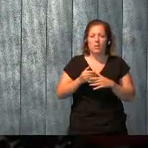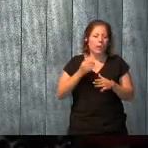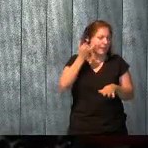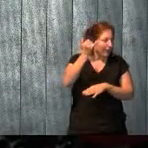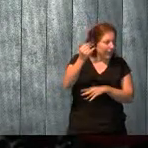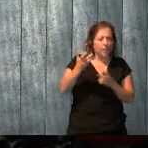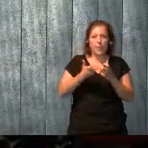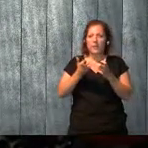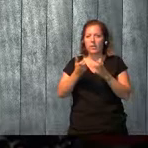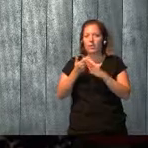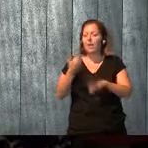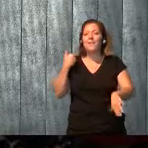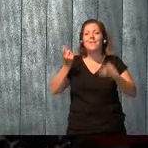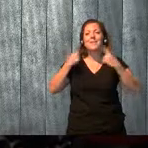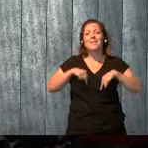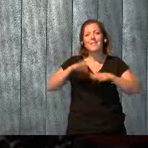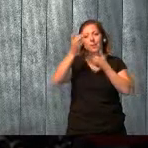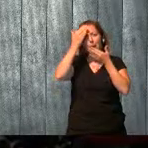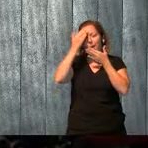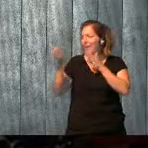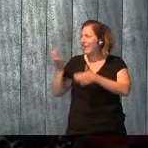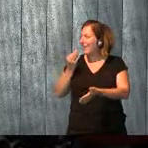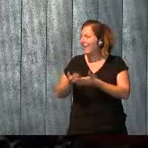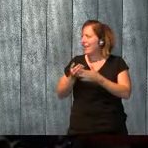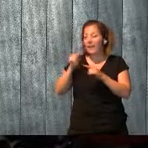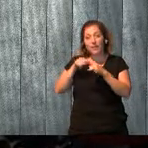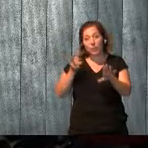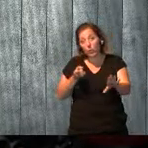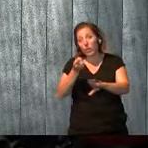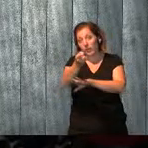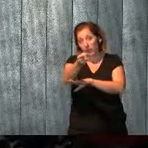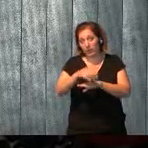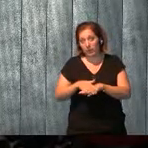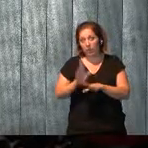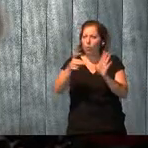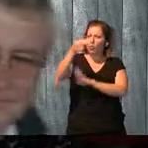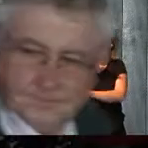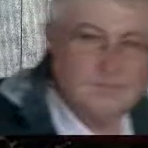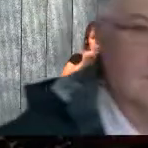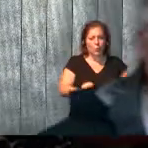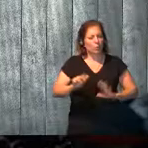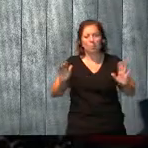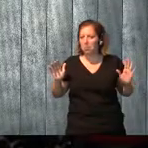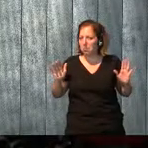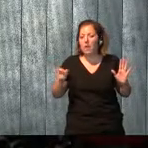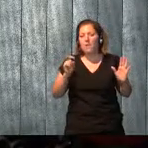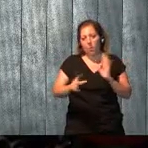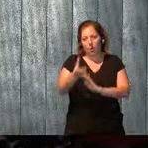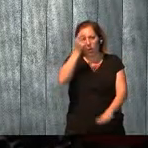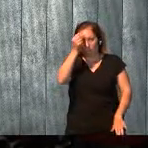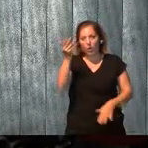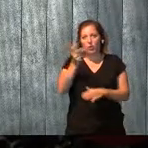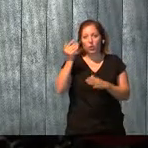marroquí de sostenibilidad, yo creo que los países, tanto del sur como del norte, tenemos que entender que la sostenibilidad